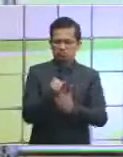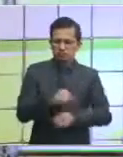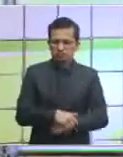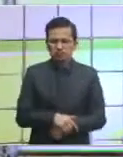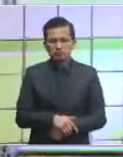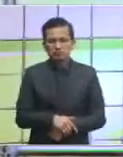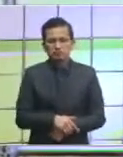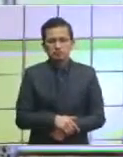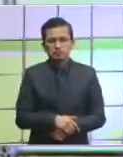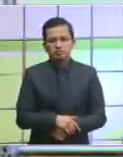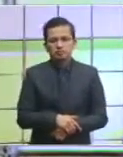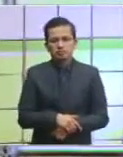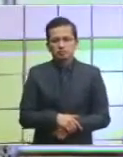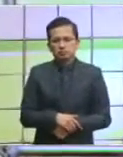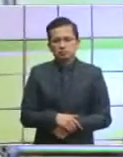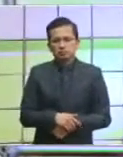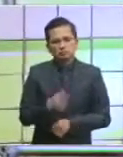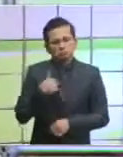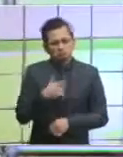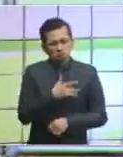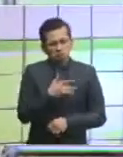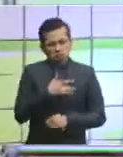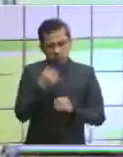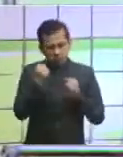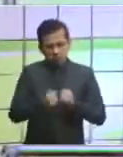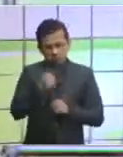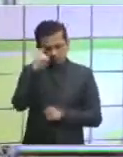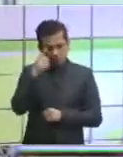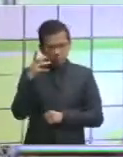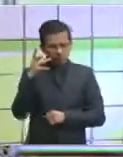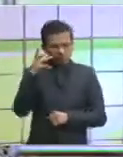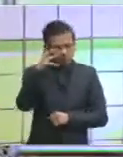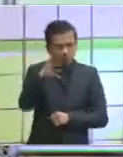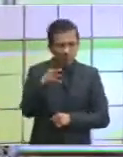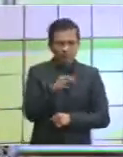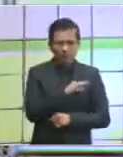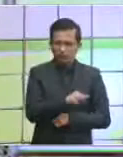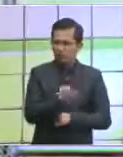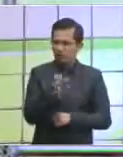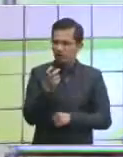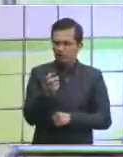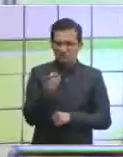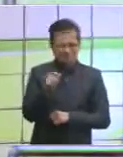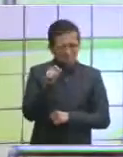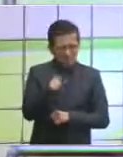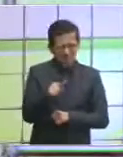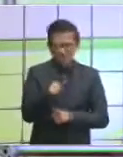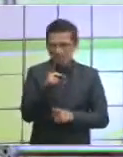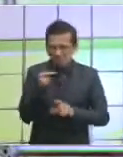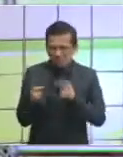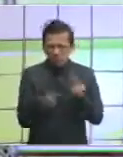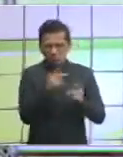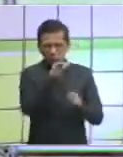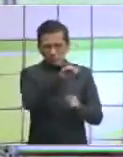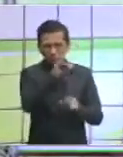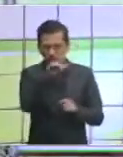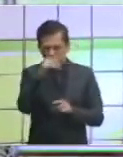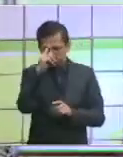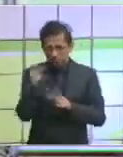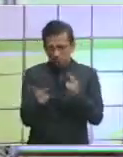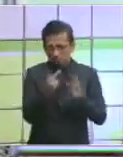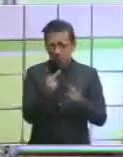que en el futuro sigamos recurriendo a este tipo de consultas digamos para